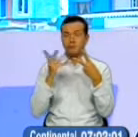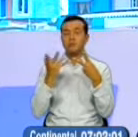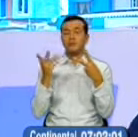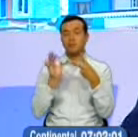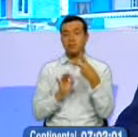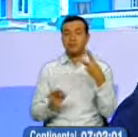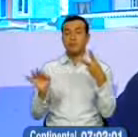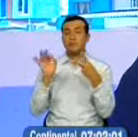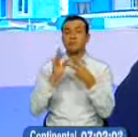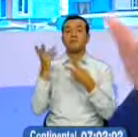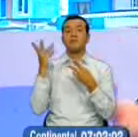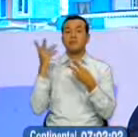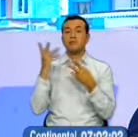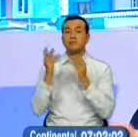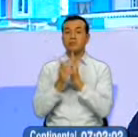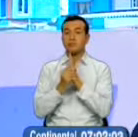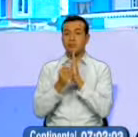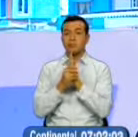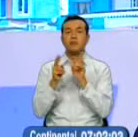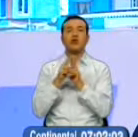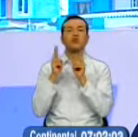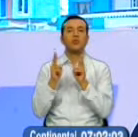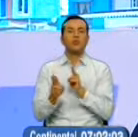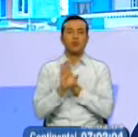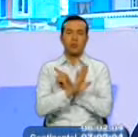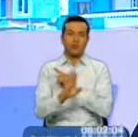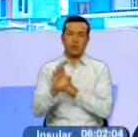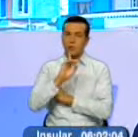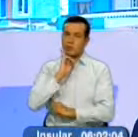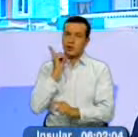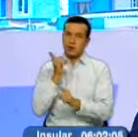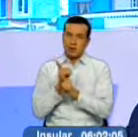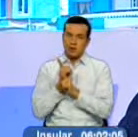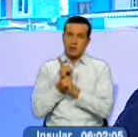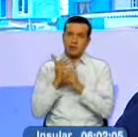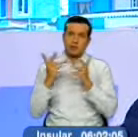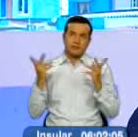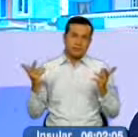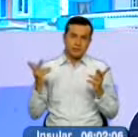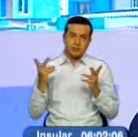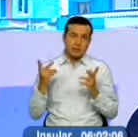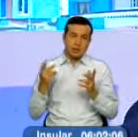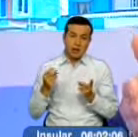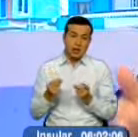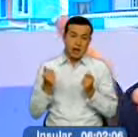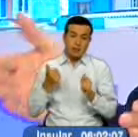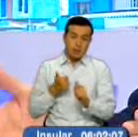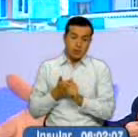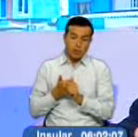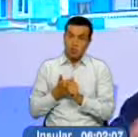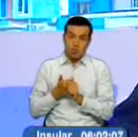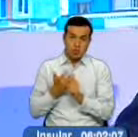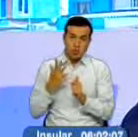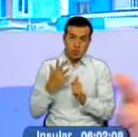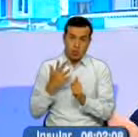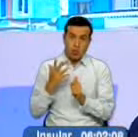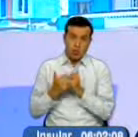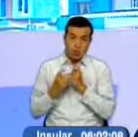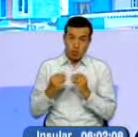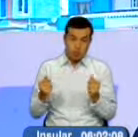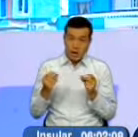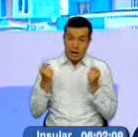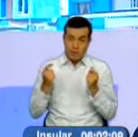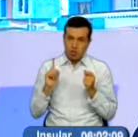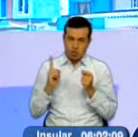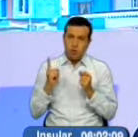importante es la construcción de capacidades humanas. Si bien esto no tiene un efecto en el corto plazo, en el mediano y largo plazo, tiene un efecto